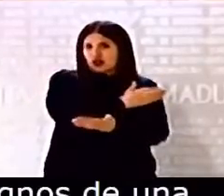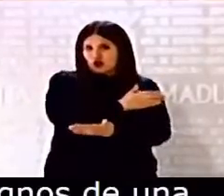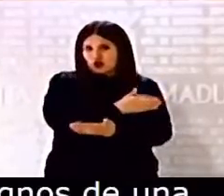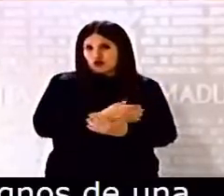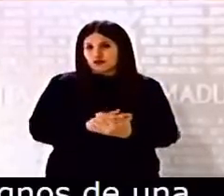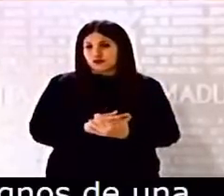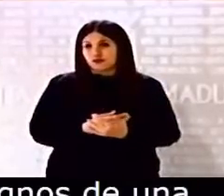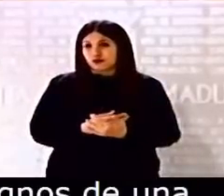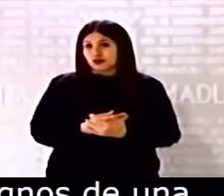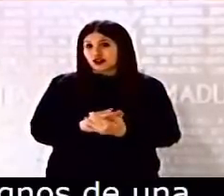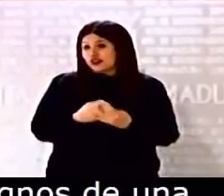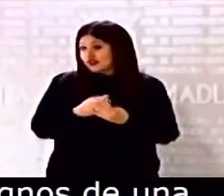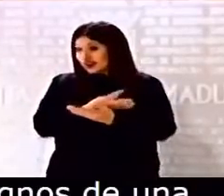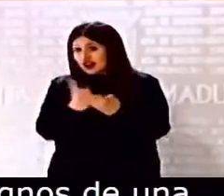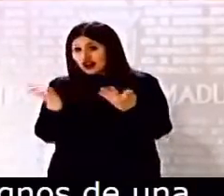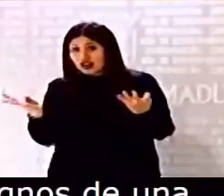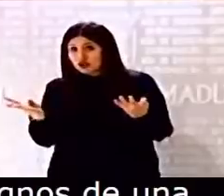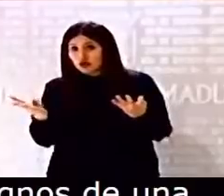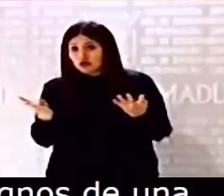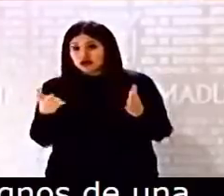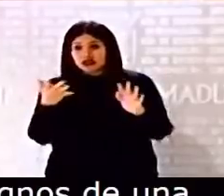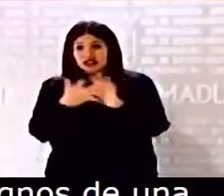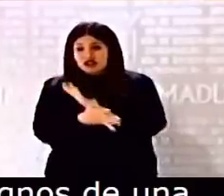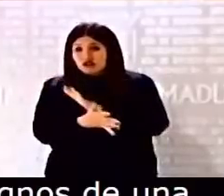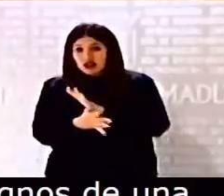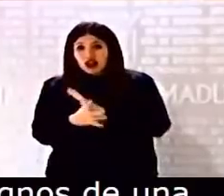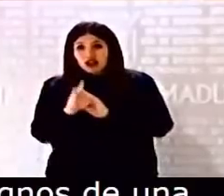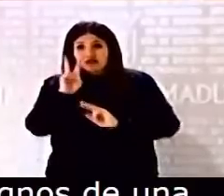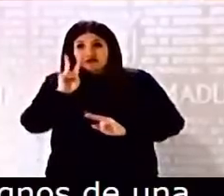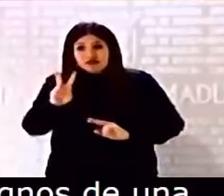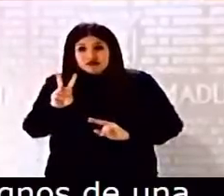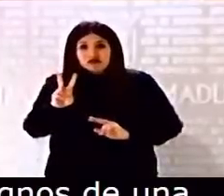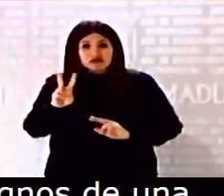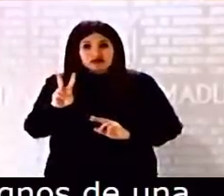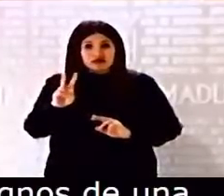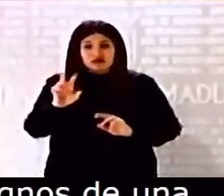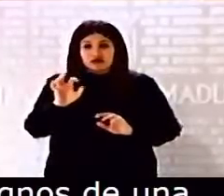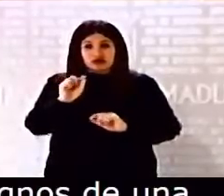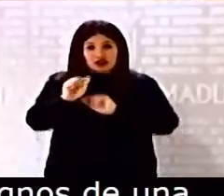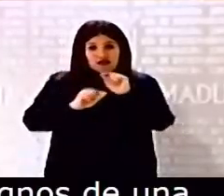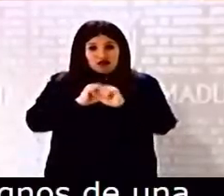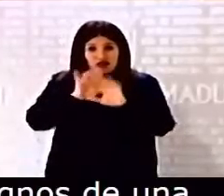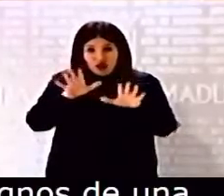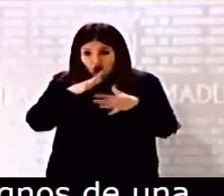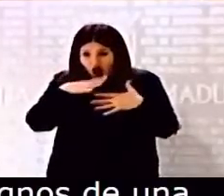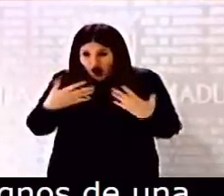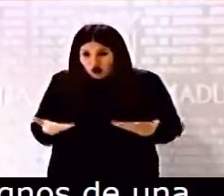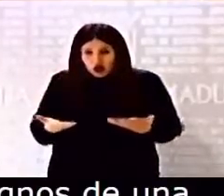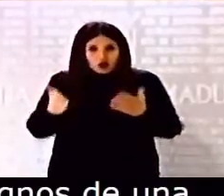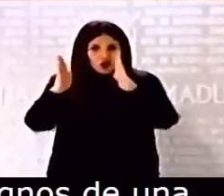y el resto de las muestras analizadas no hay signos en este momento de infección activa.